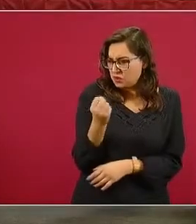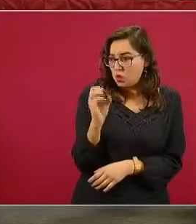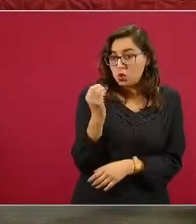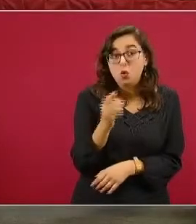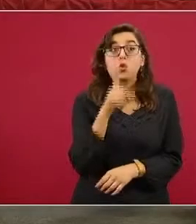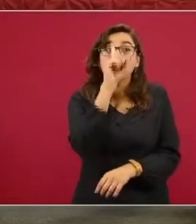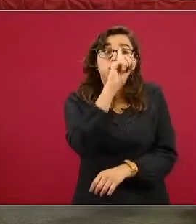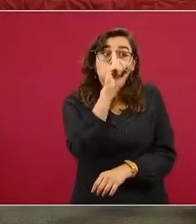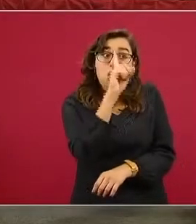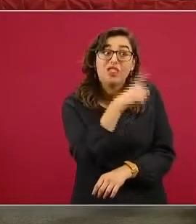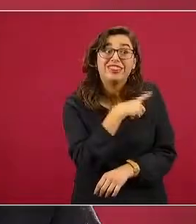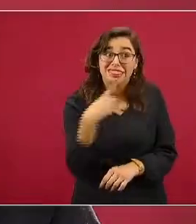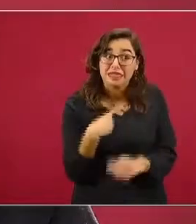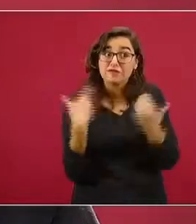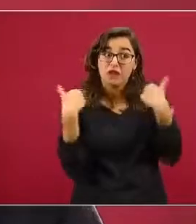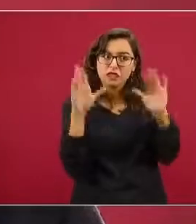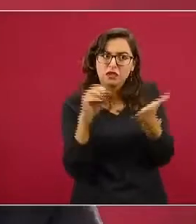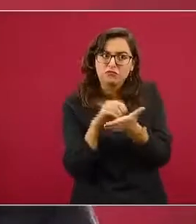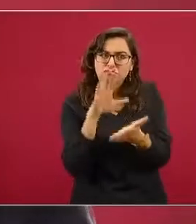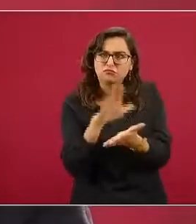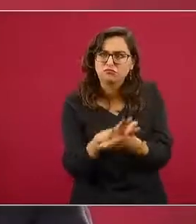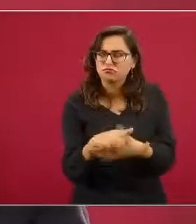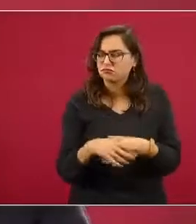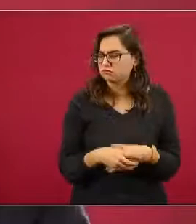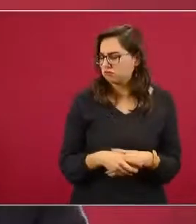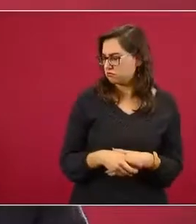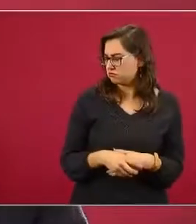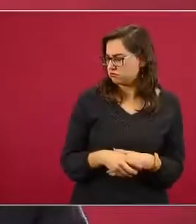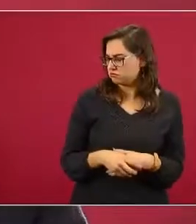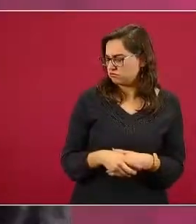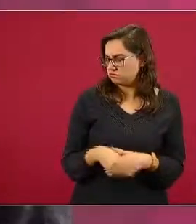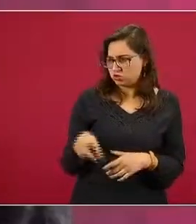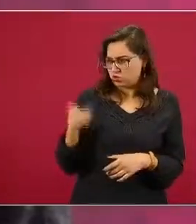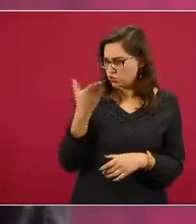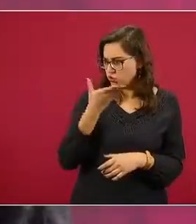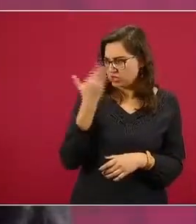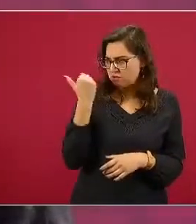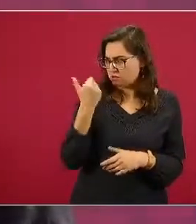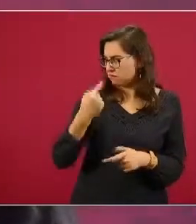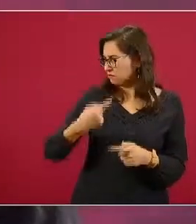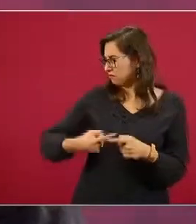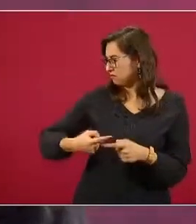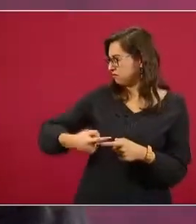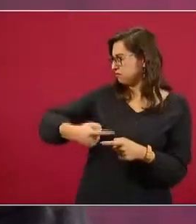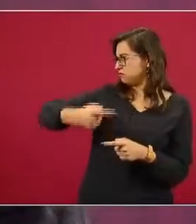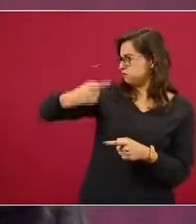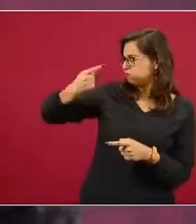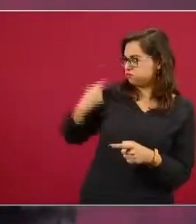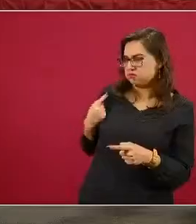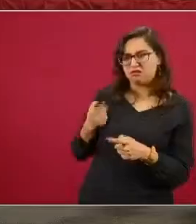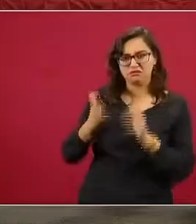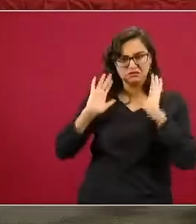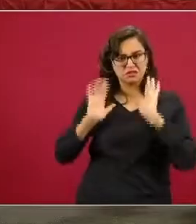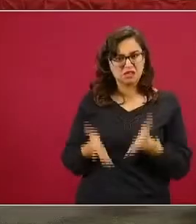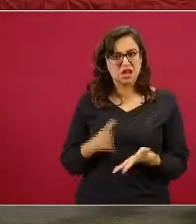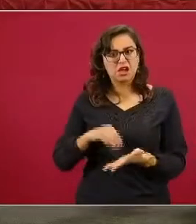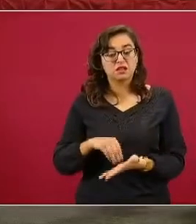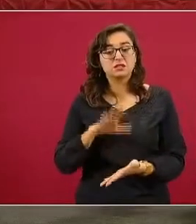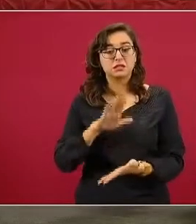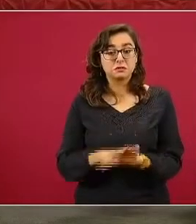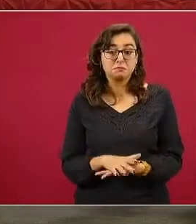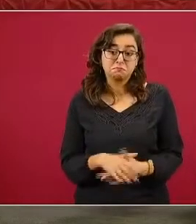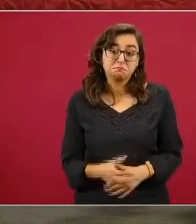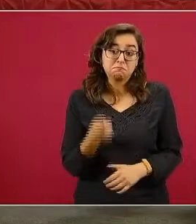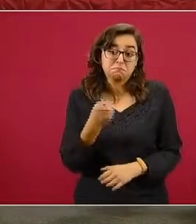un registro, pues habla de una incomprensión sobre lo que está ocurriendo, ¿no? Por mencionar una de